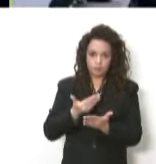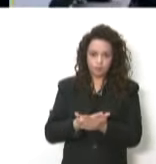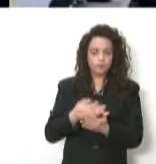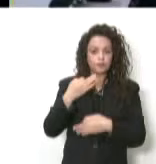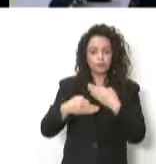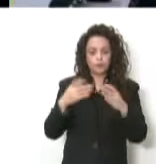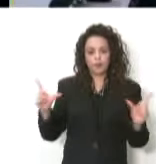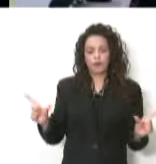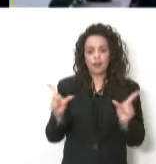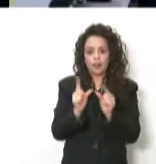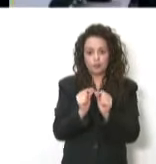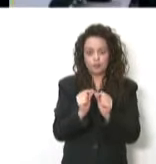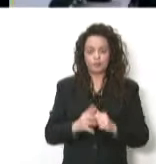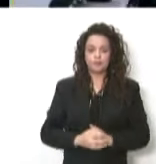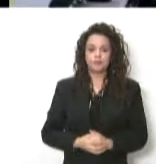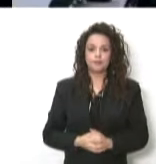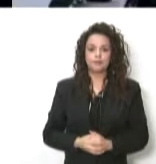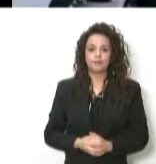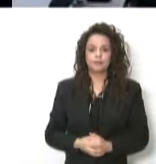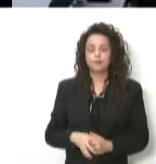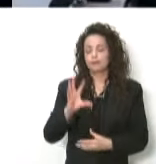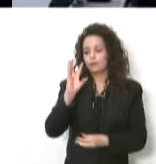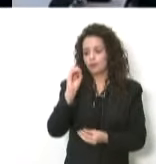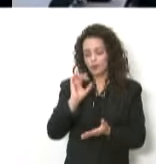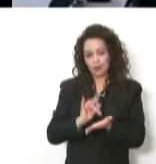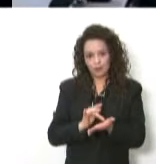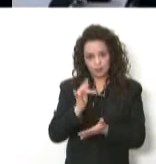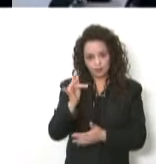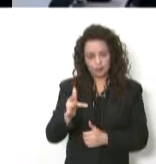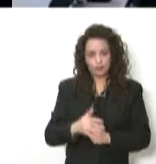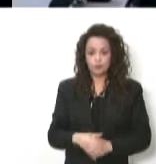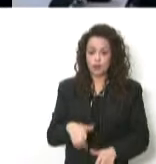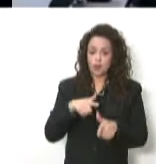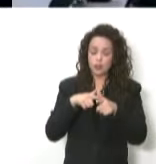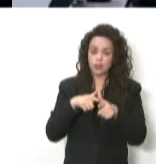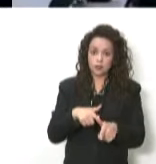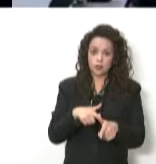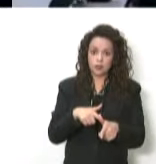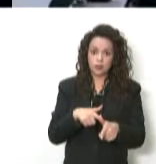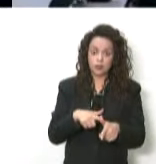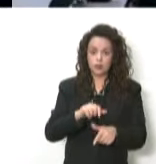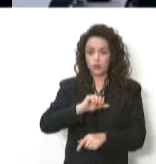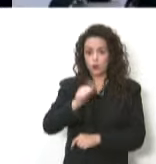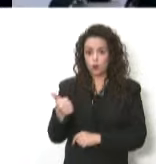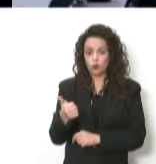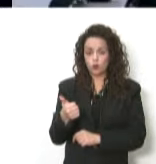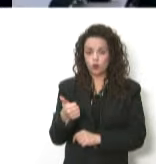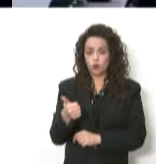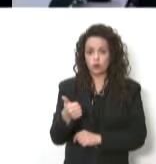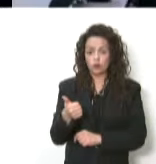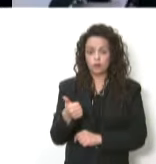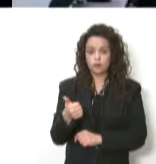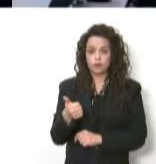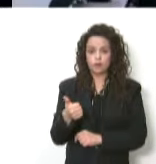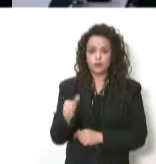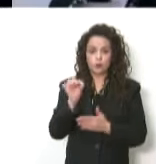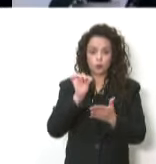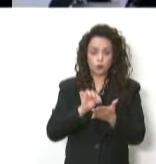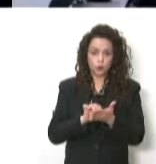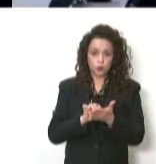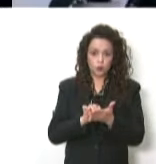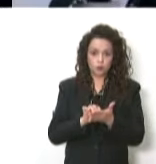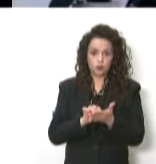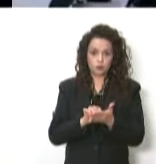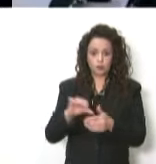cuanto, comisionado. Sí, muchas gracias. Vamos a continuar con el siguiente punto